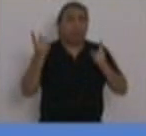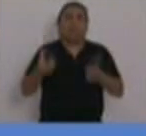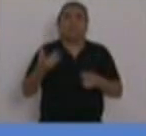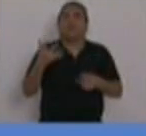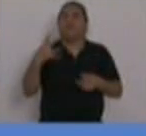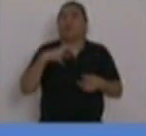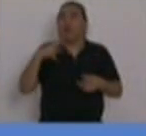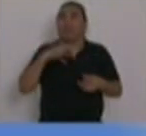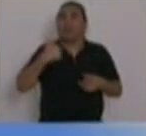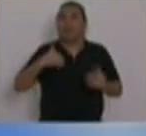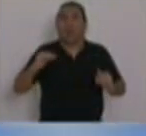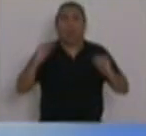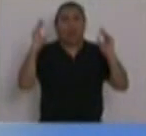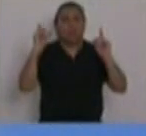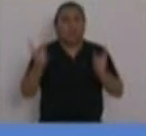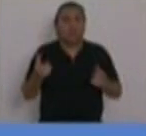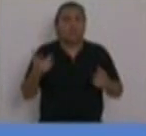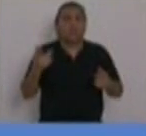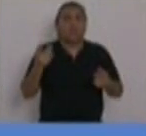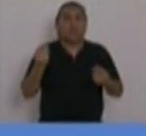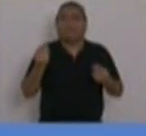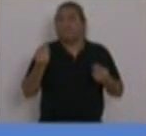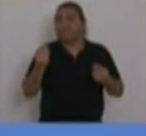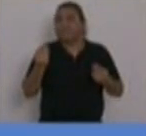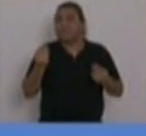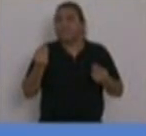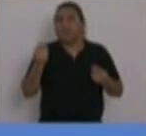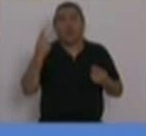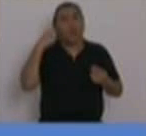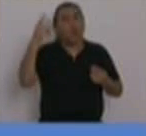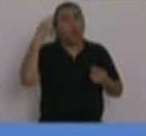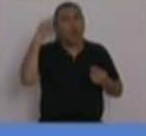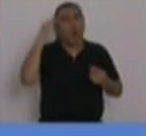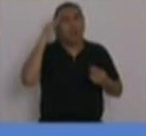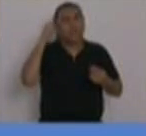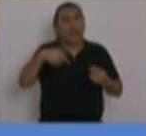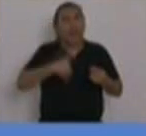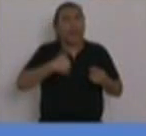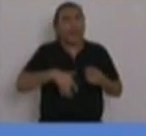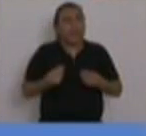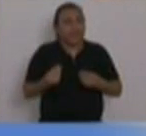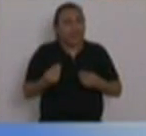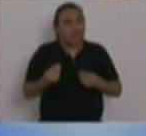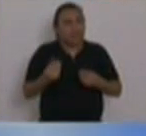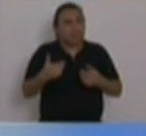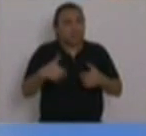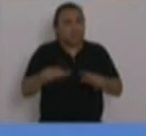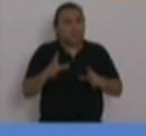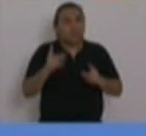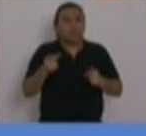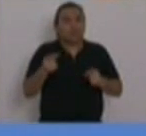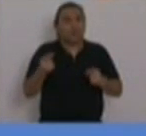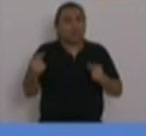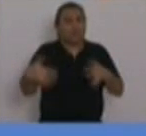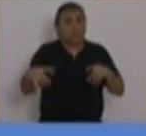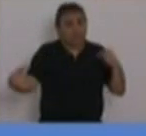esas gestiones se desendeudó al país de, justamente, deuda en dólares, y durante el gobierno de Mauricio Macri aumentó con respecto